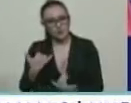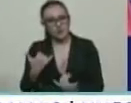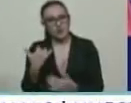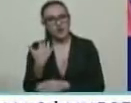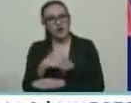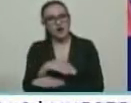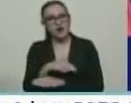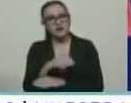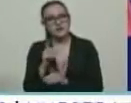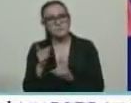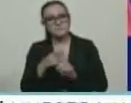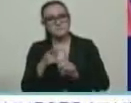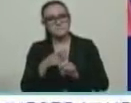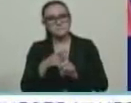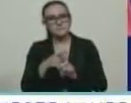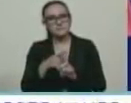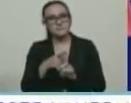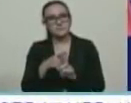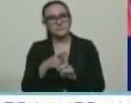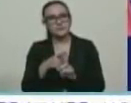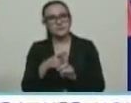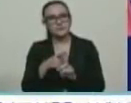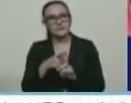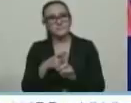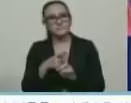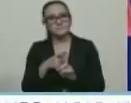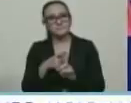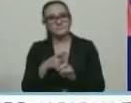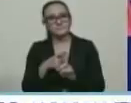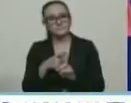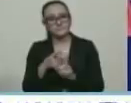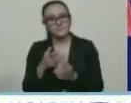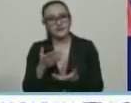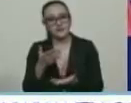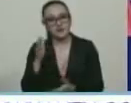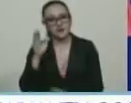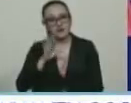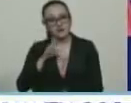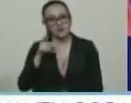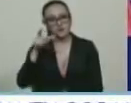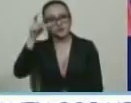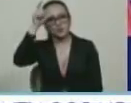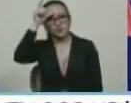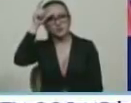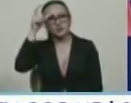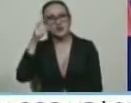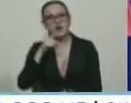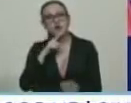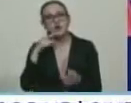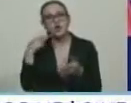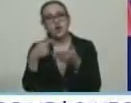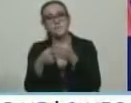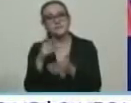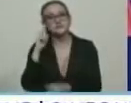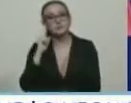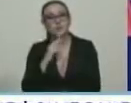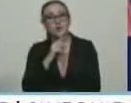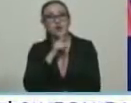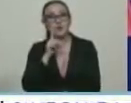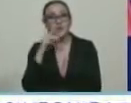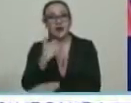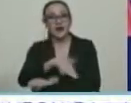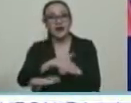más principales de Ankara, hemos dado el nombre de Simón Bolívar,